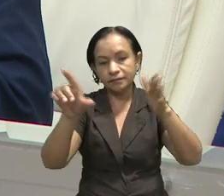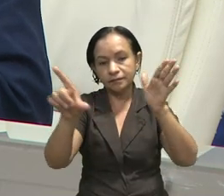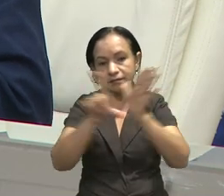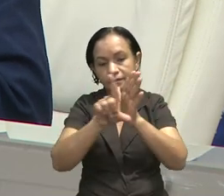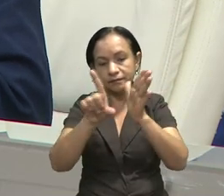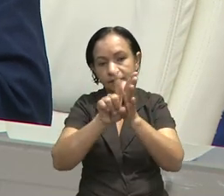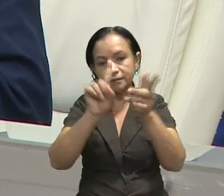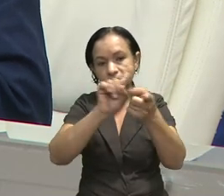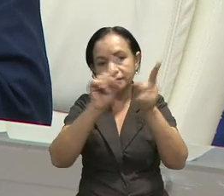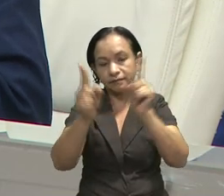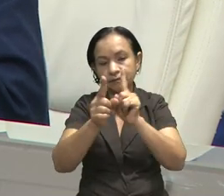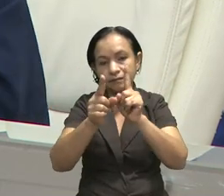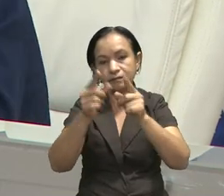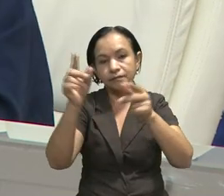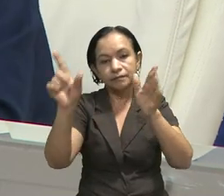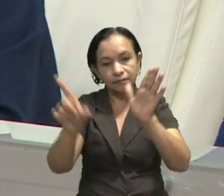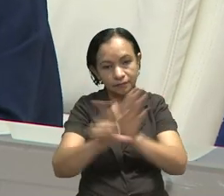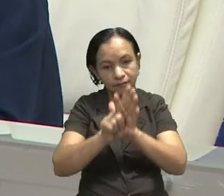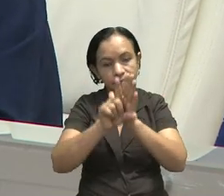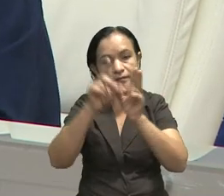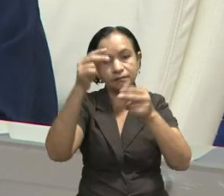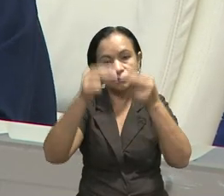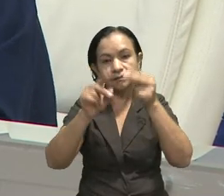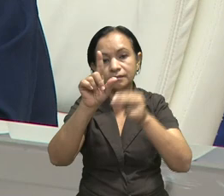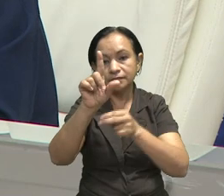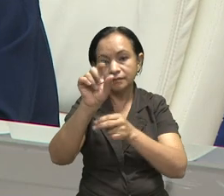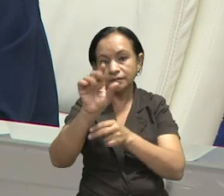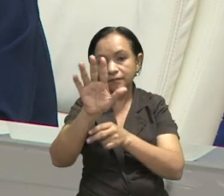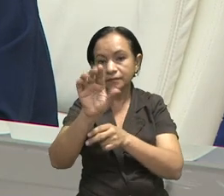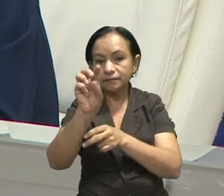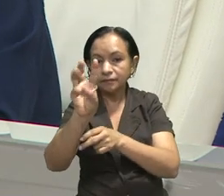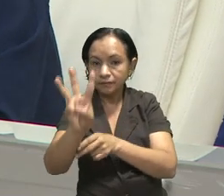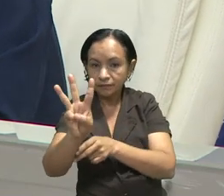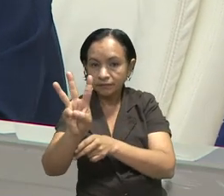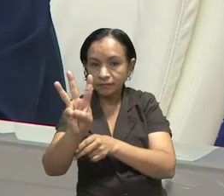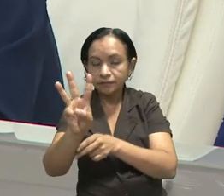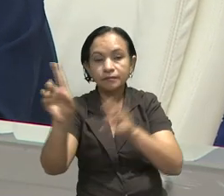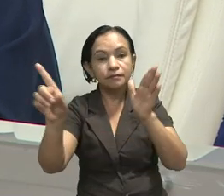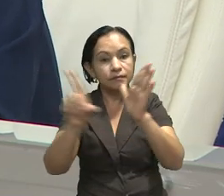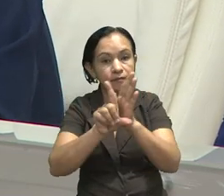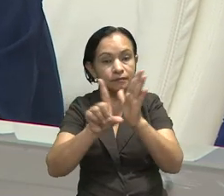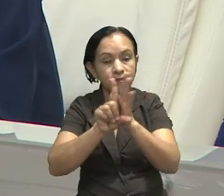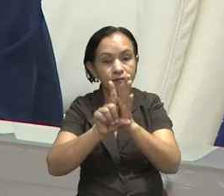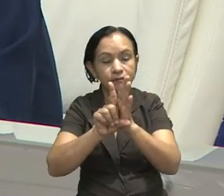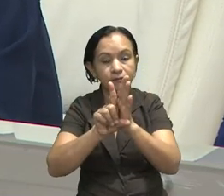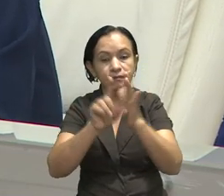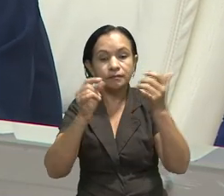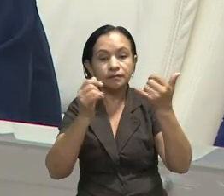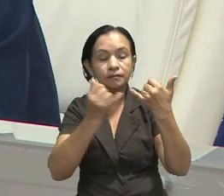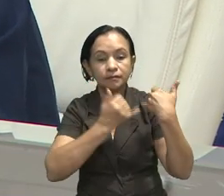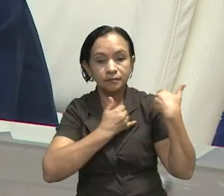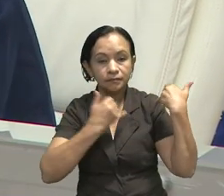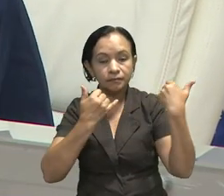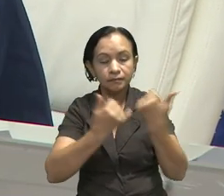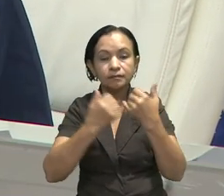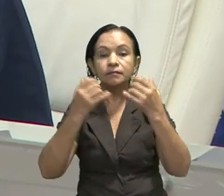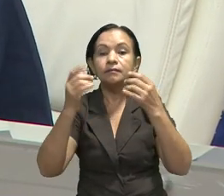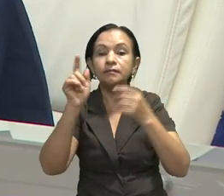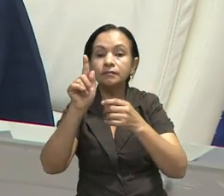de reforma al decreto ley número 1053, ley orgánica del Instituto Nicaragüense